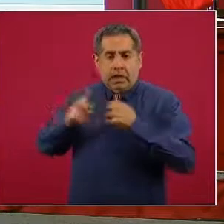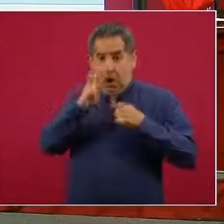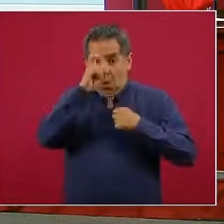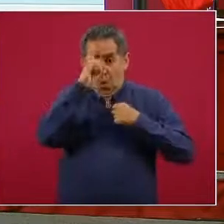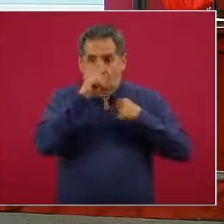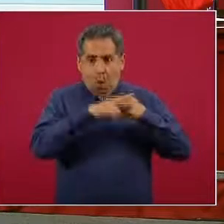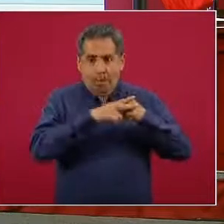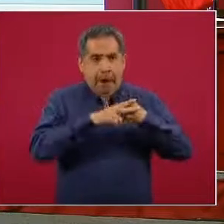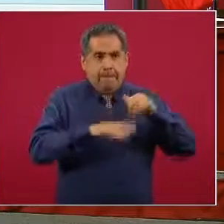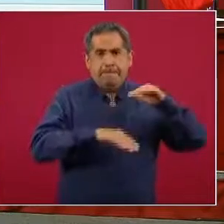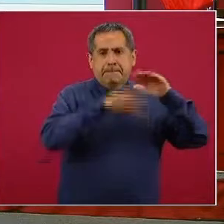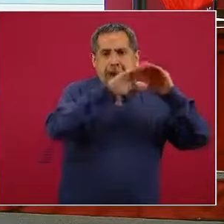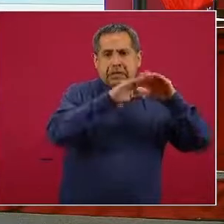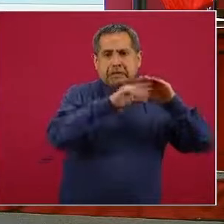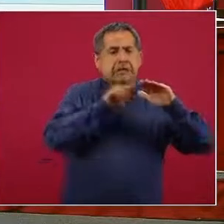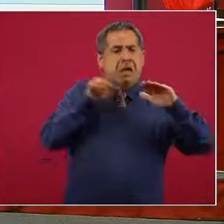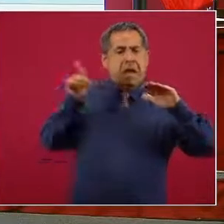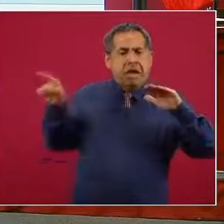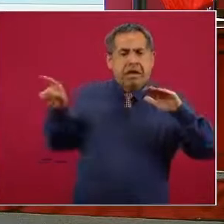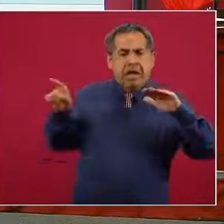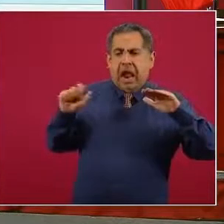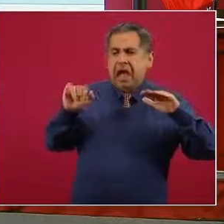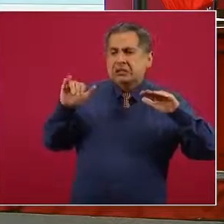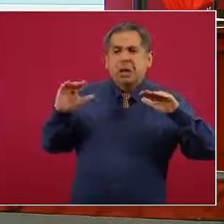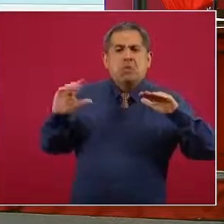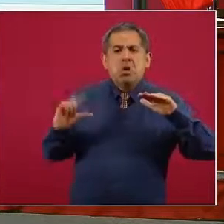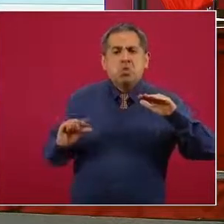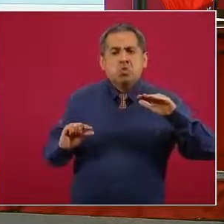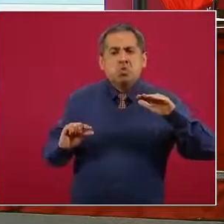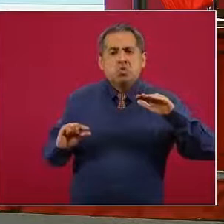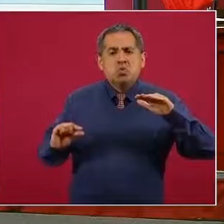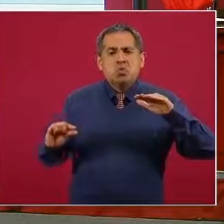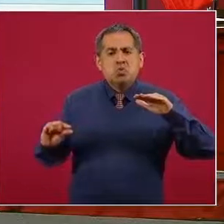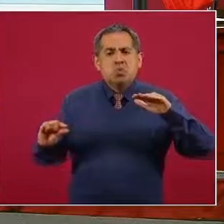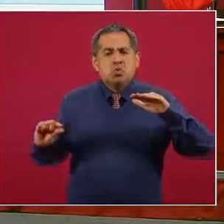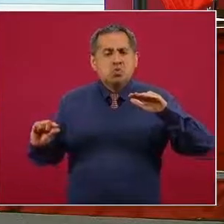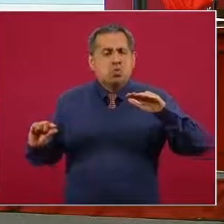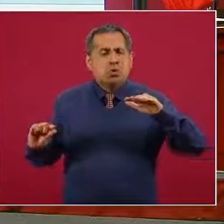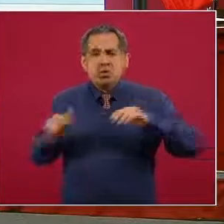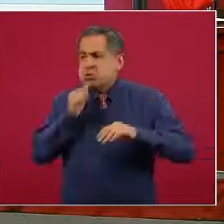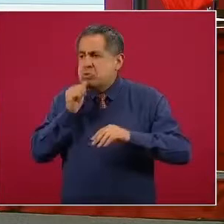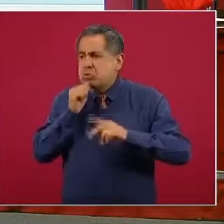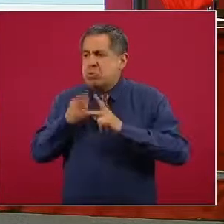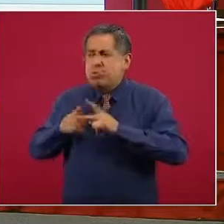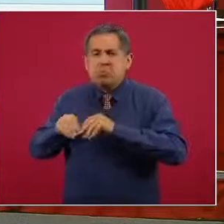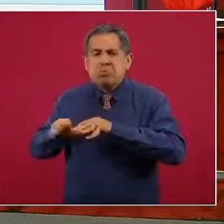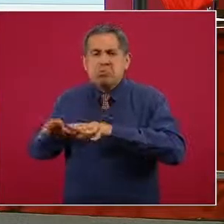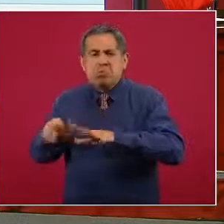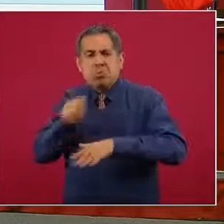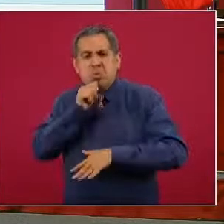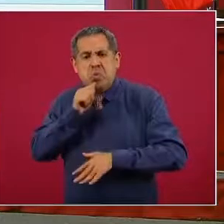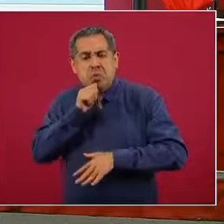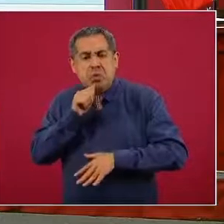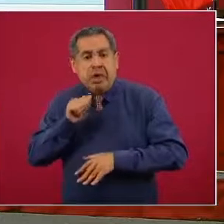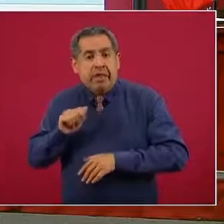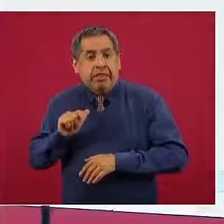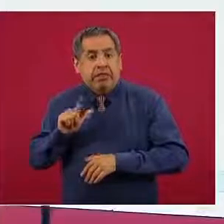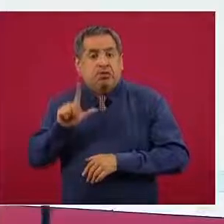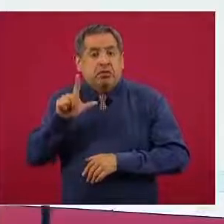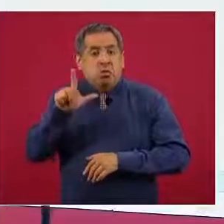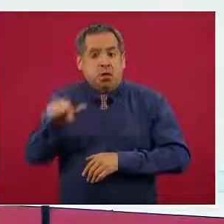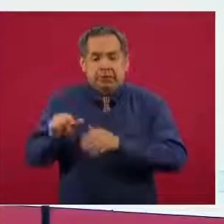estaba aquí con casos y con un pico de la curva, Asia Sudoriental todavía no empezaba la epidemia, la tuvo